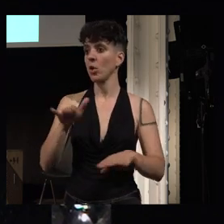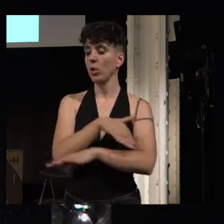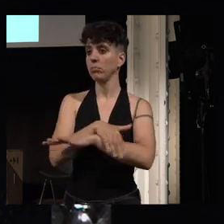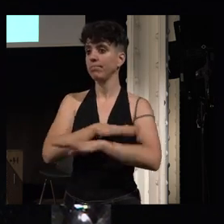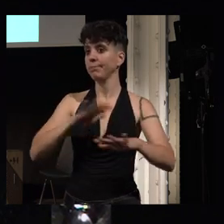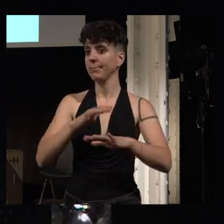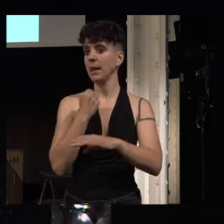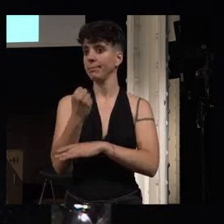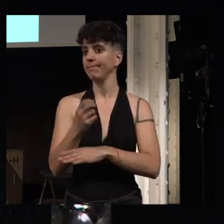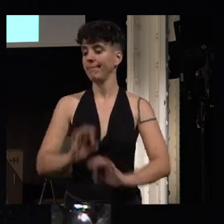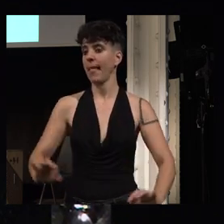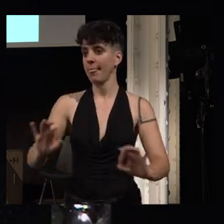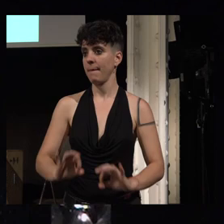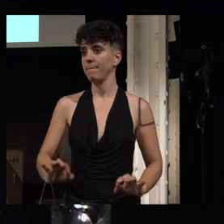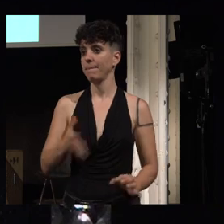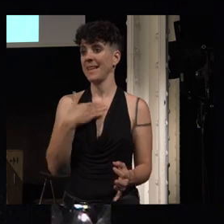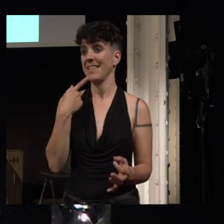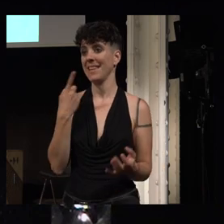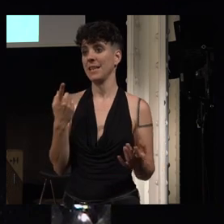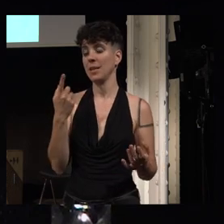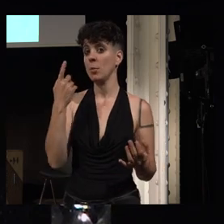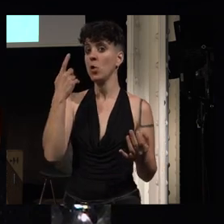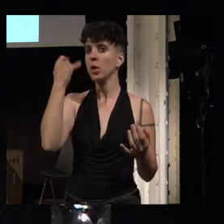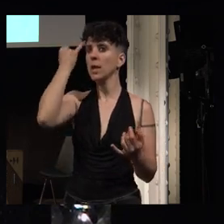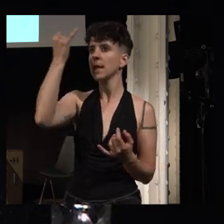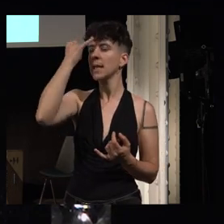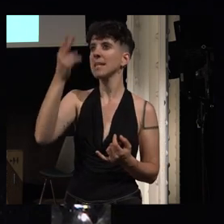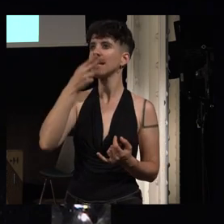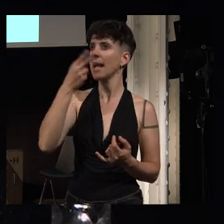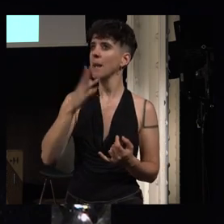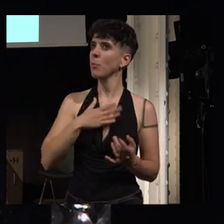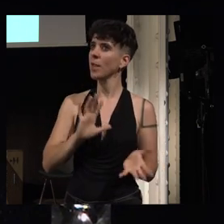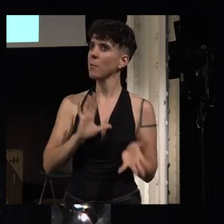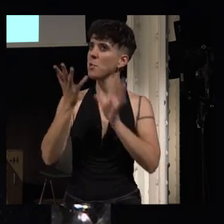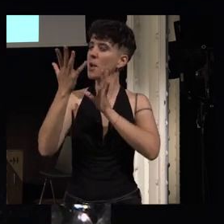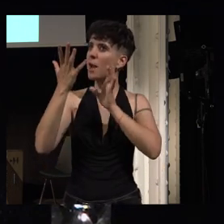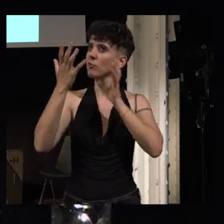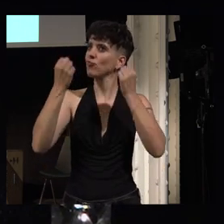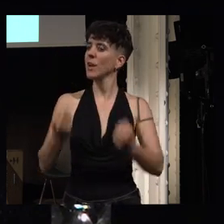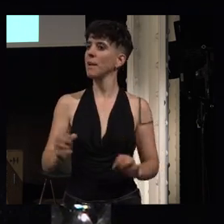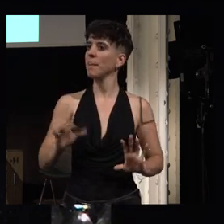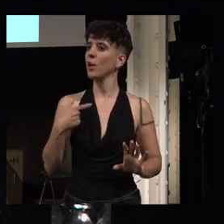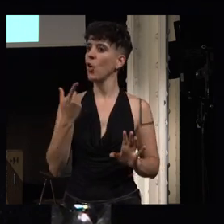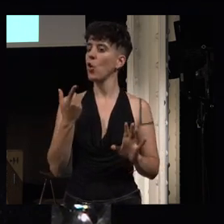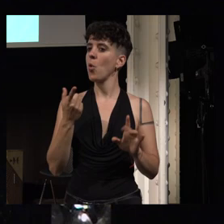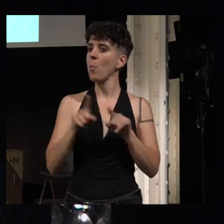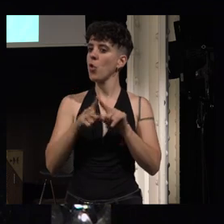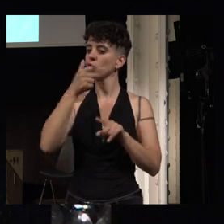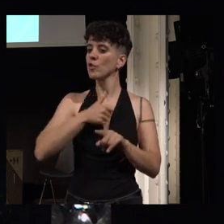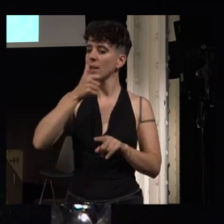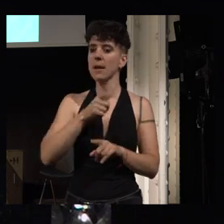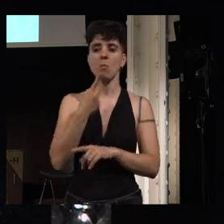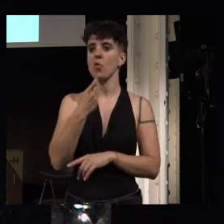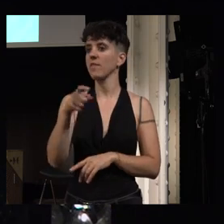que la respaldara. Es decir, que teníamos ideas súper interesantes, que podían ser muy revolucionarias, pero era muy difícil sostenerlas, y es muy difícil sostenerlas en esta